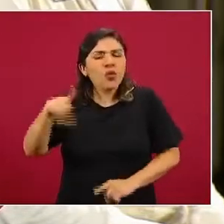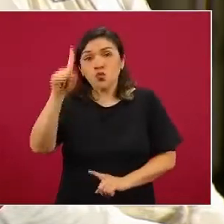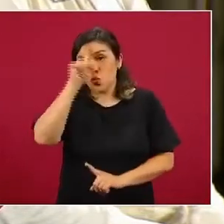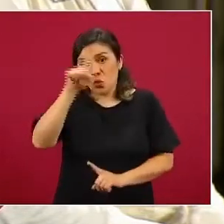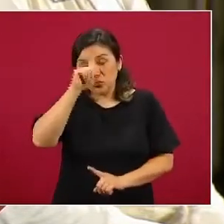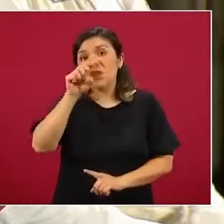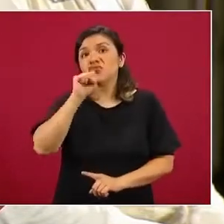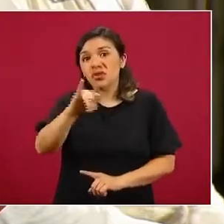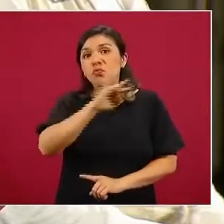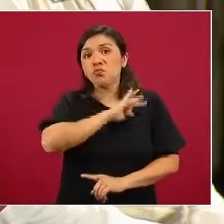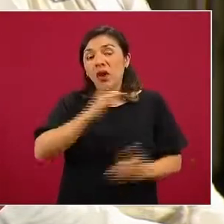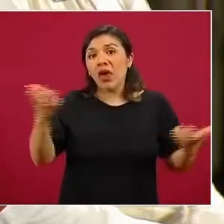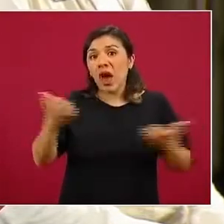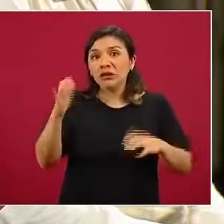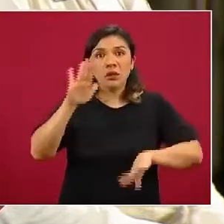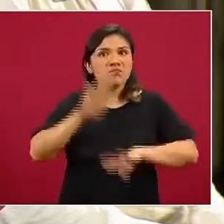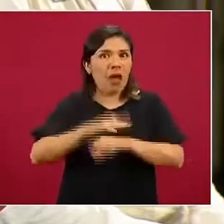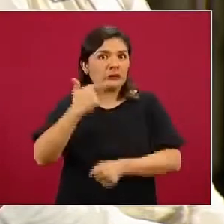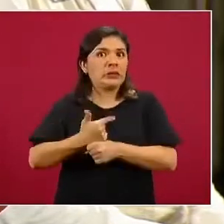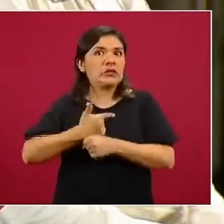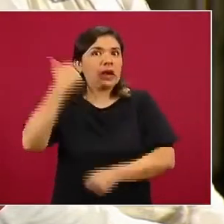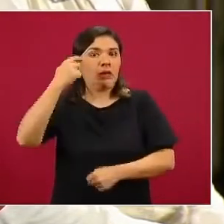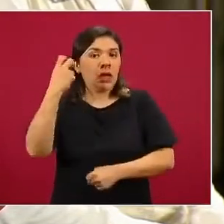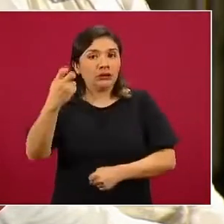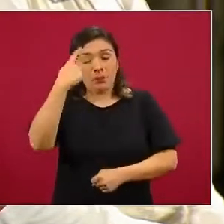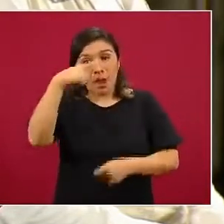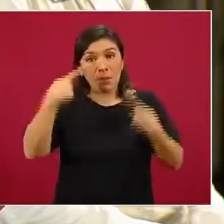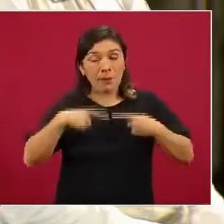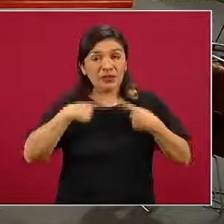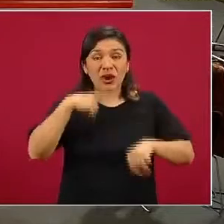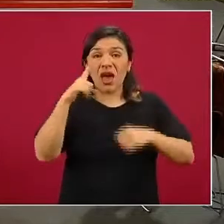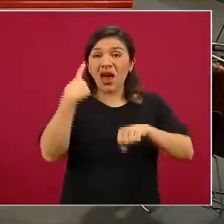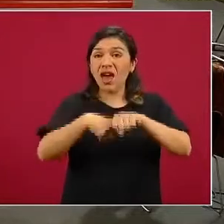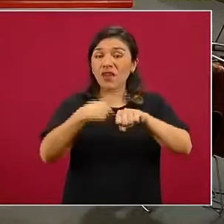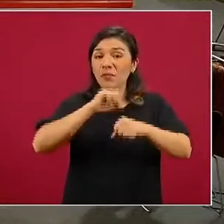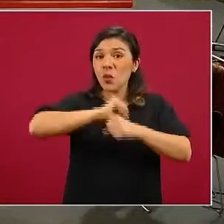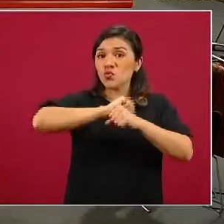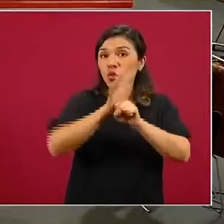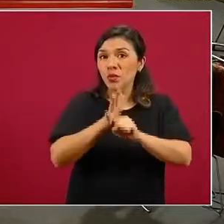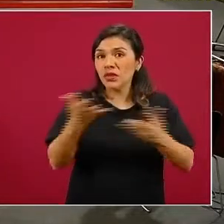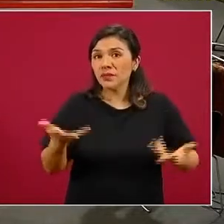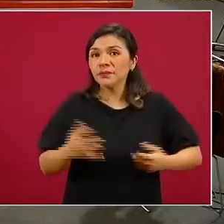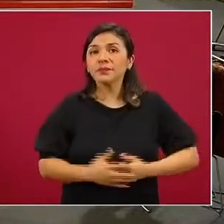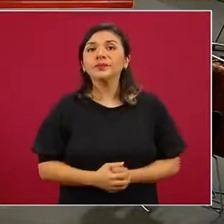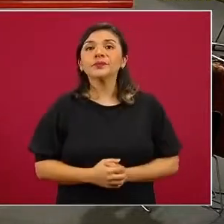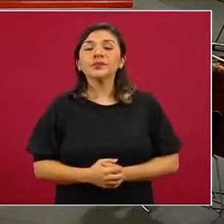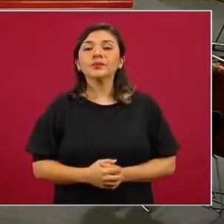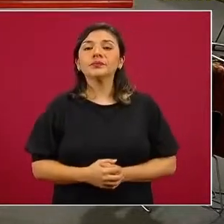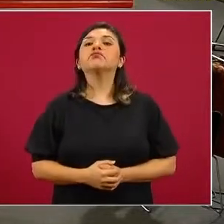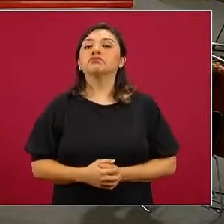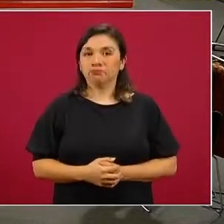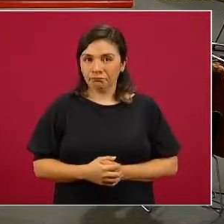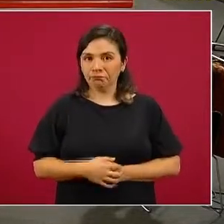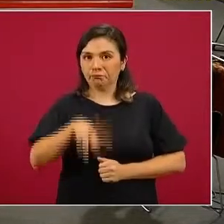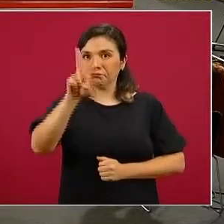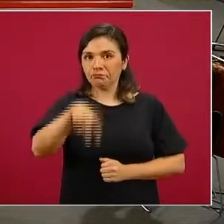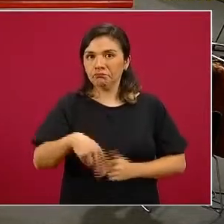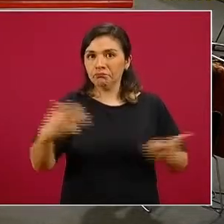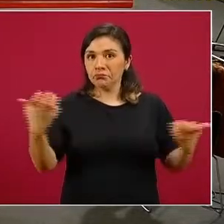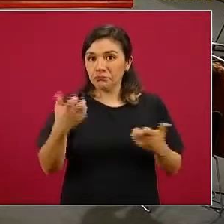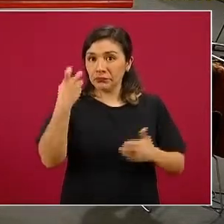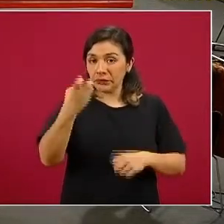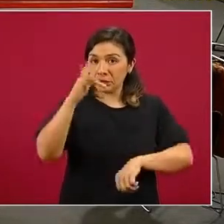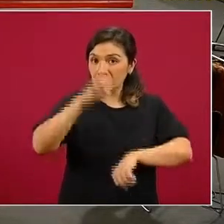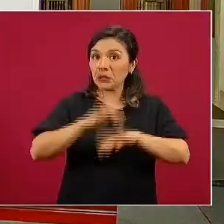recomienda esta extrema medida para un paciente de COVID-19? Gracias. Muchas gracias. El experto. Efectivamente, se llevó a cabo